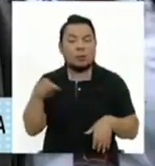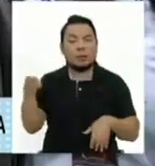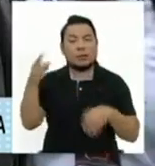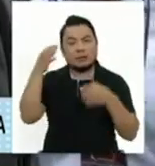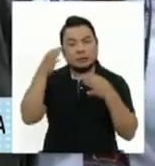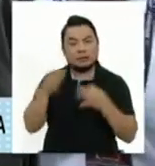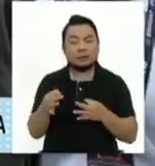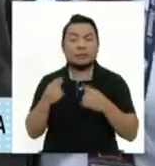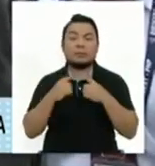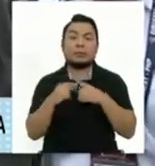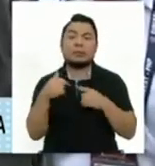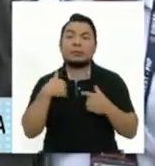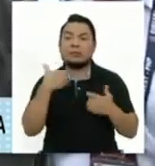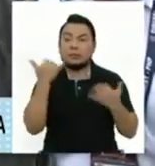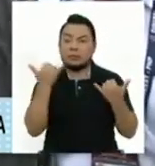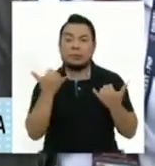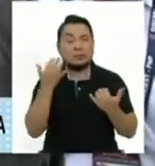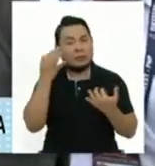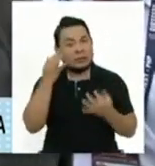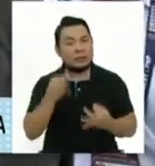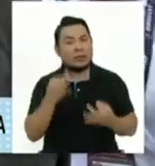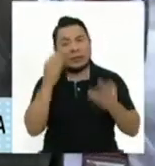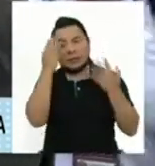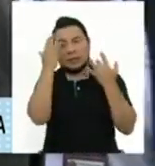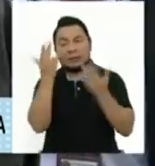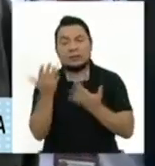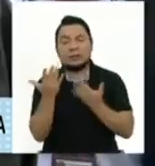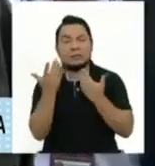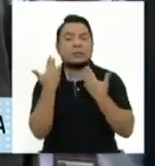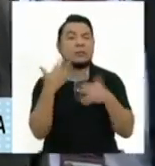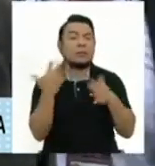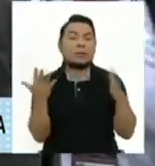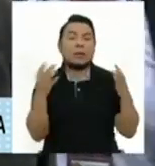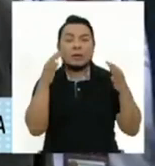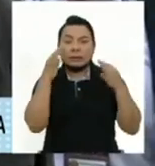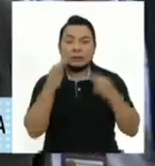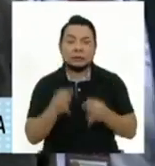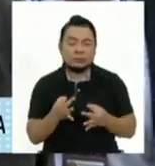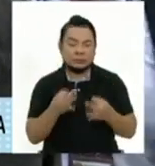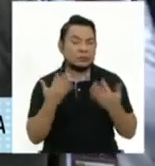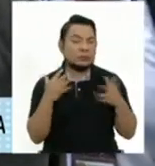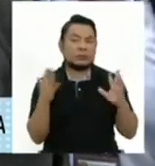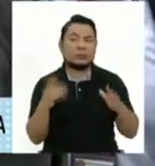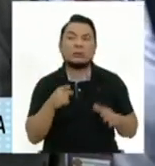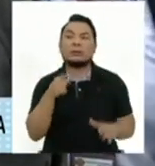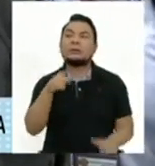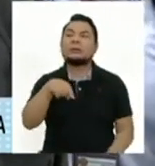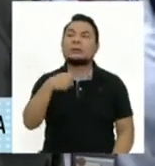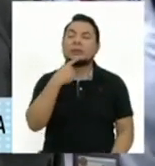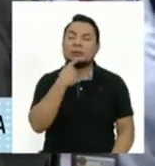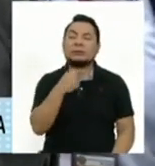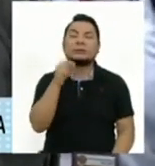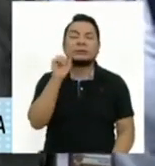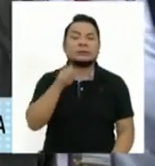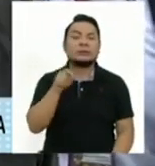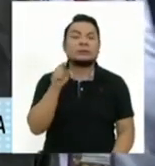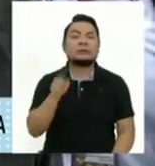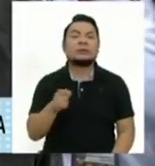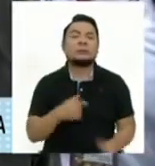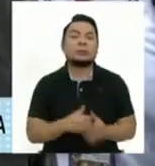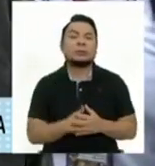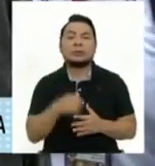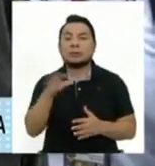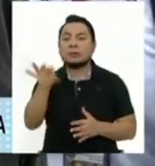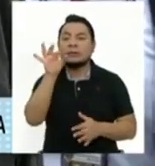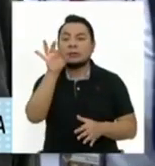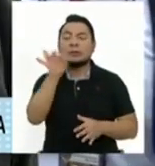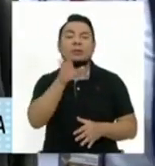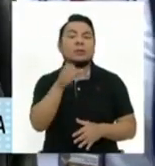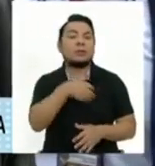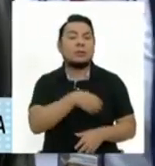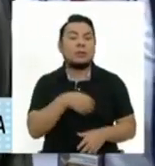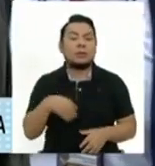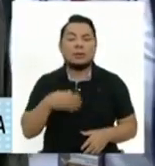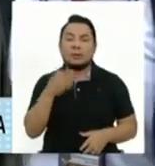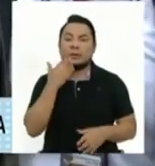Yo creo que hay que esperar la determinación, sea cual fuere, digamos, la determinación de la de los